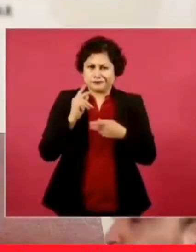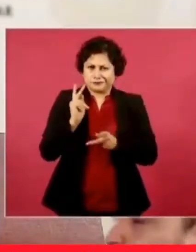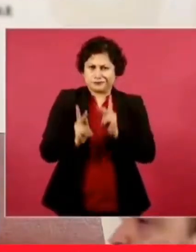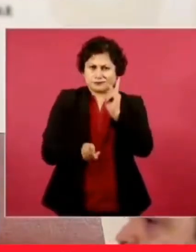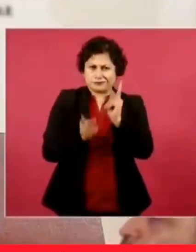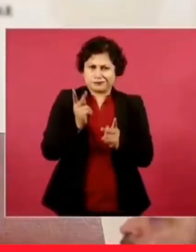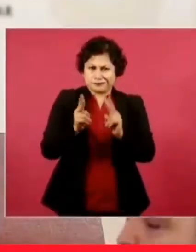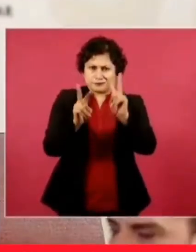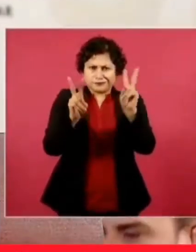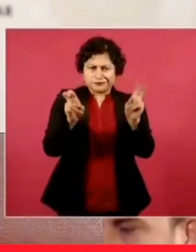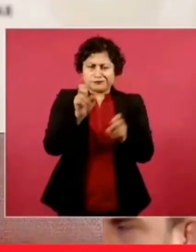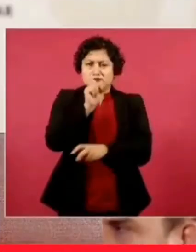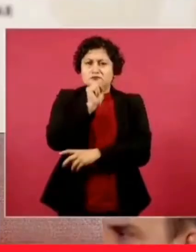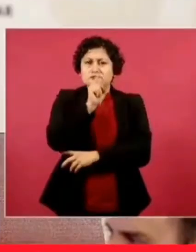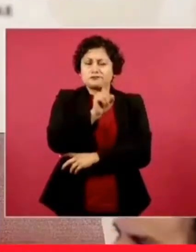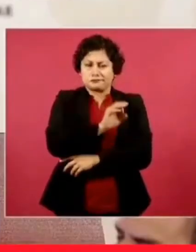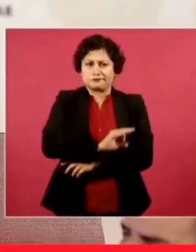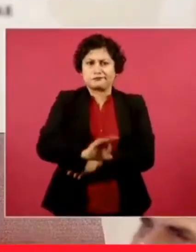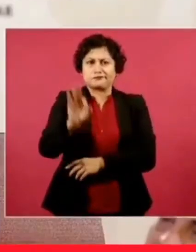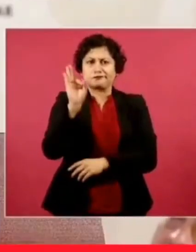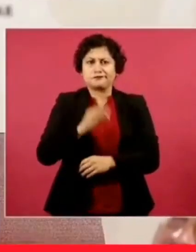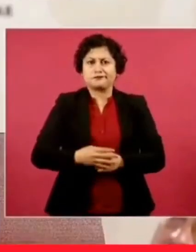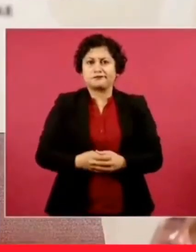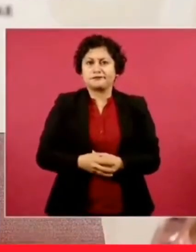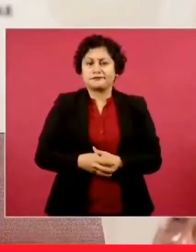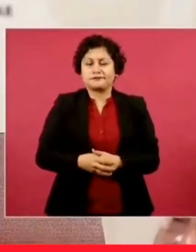Ahora pones la...